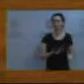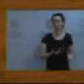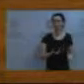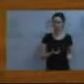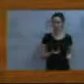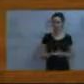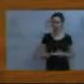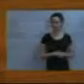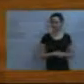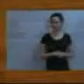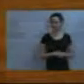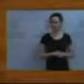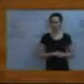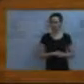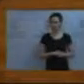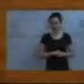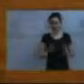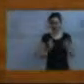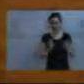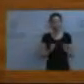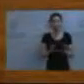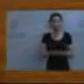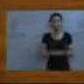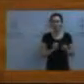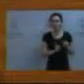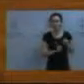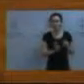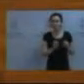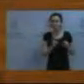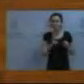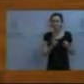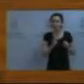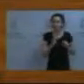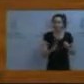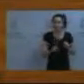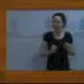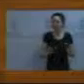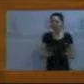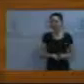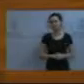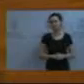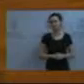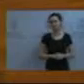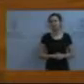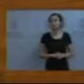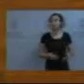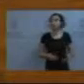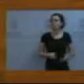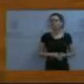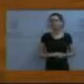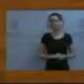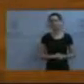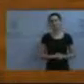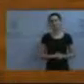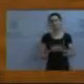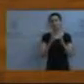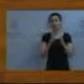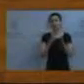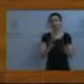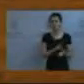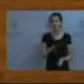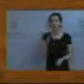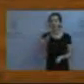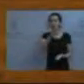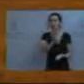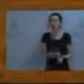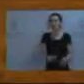y efectivamente es como si fuera una parada cardíaca, pero menos grave salieron. Bien, ¿por qué no cuentan ustedes que cuando se van a